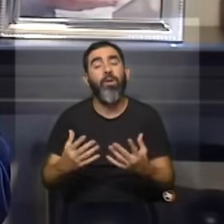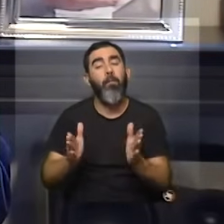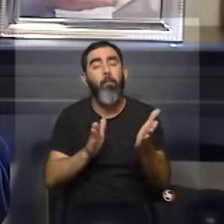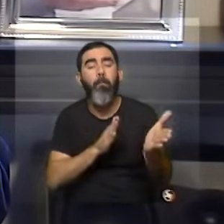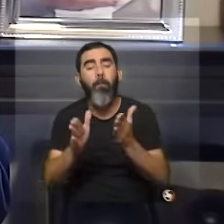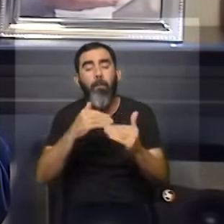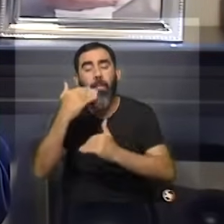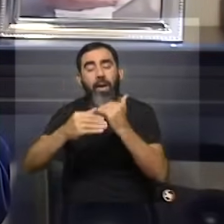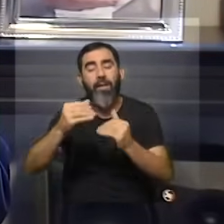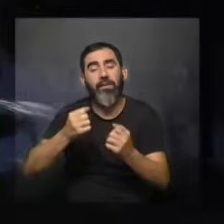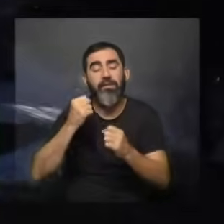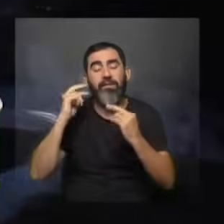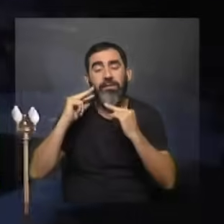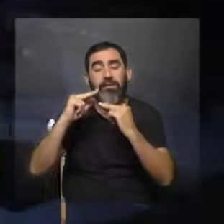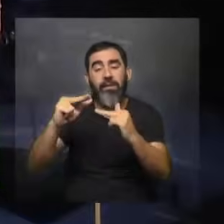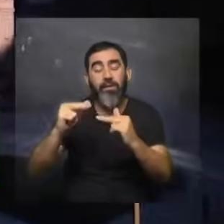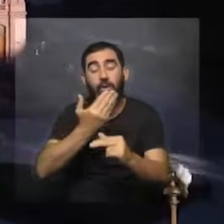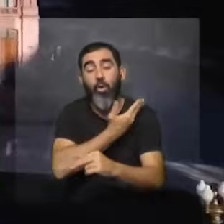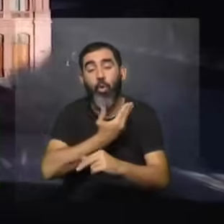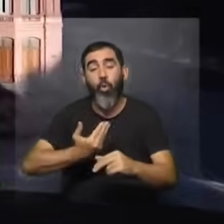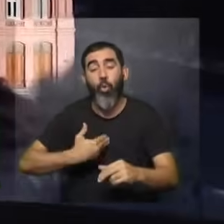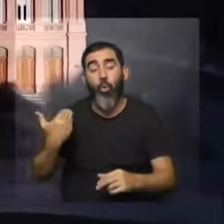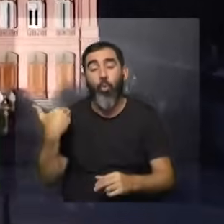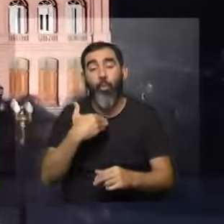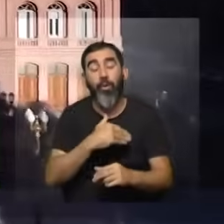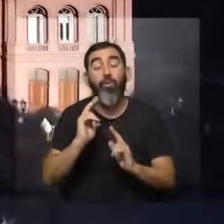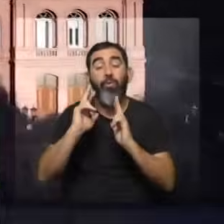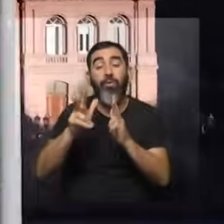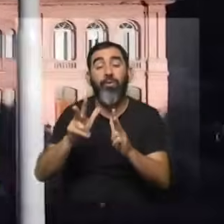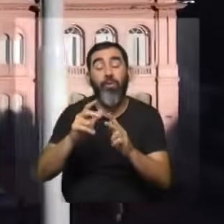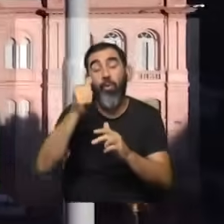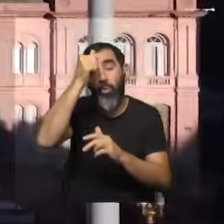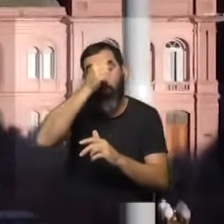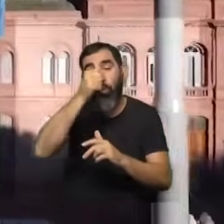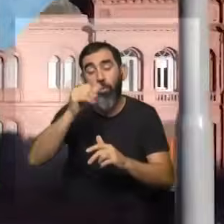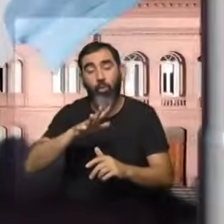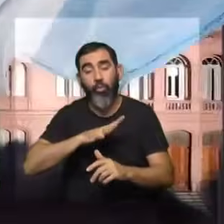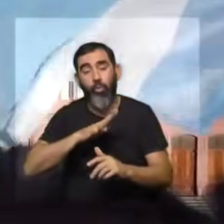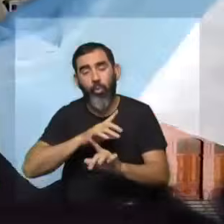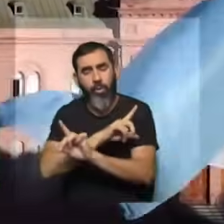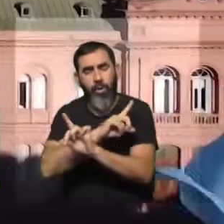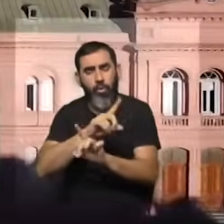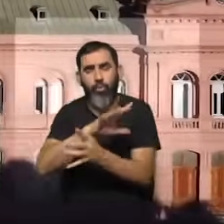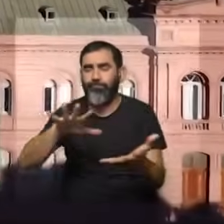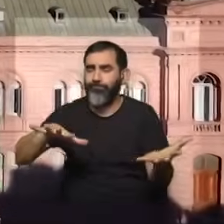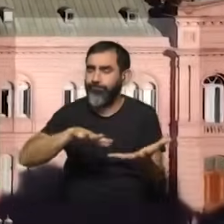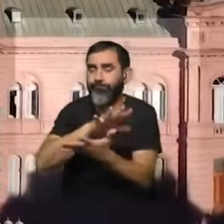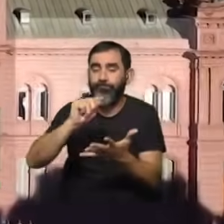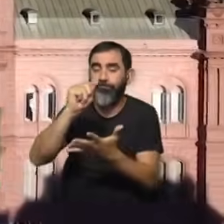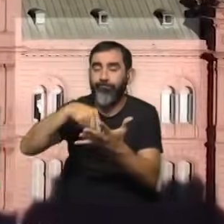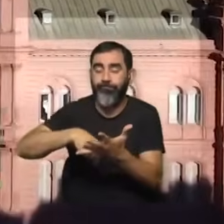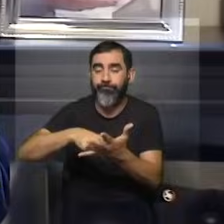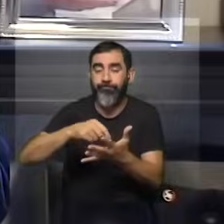del desarrollo sostenible. El gobierno de Argentina consideró este domingo que aún no están dadas las condiciones para firmar